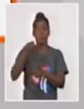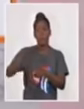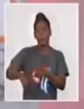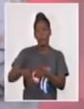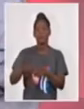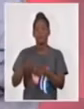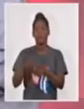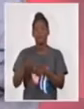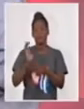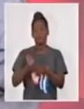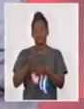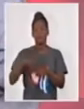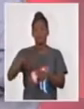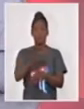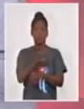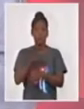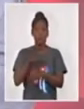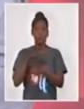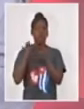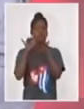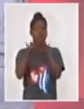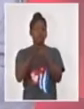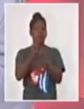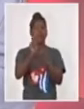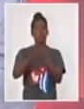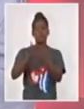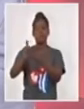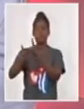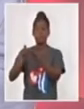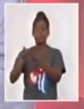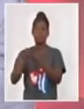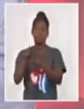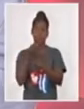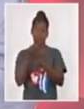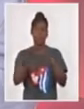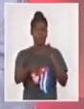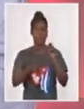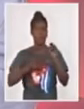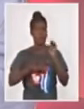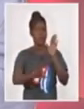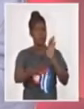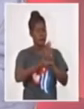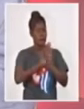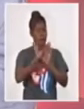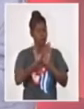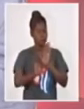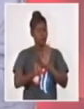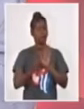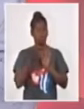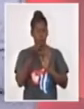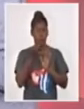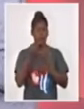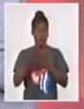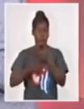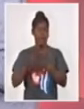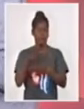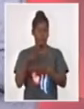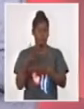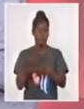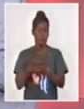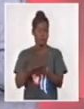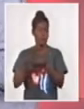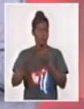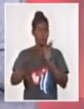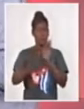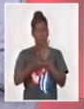o no desea conservar, bueno, esa facilidad de que lo pueda comercializar. Bueno, se implementa a partir de esta